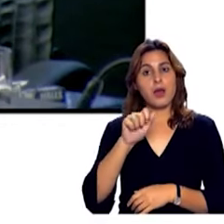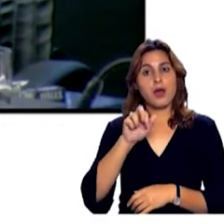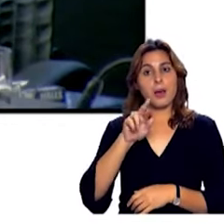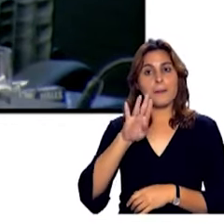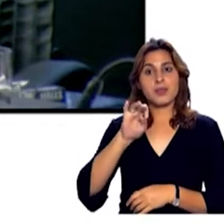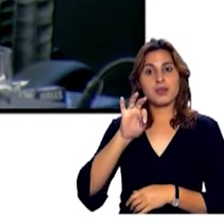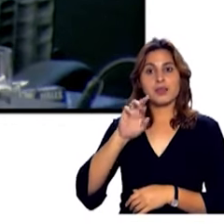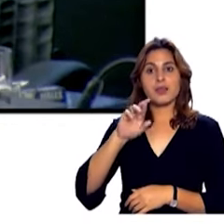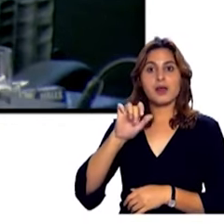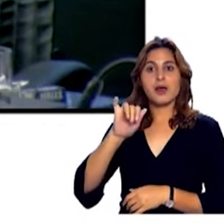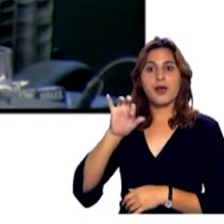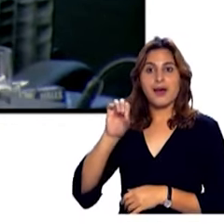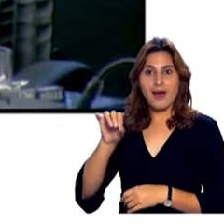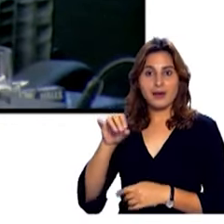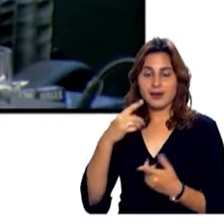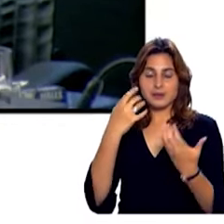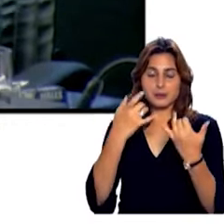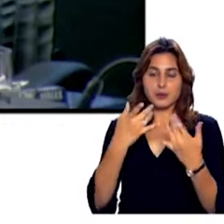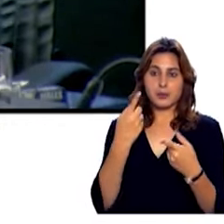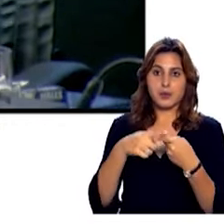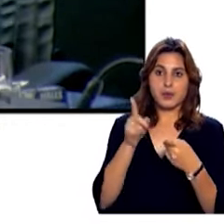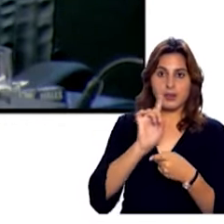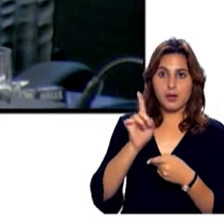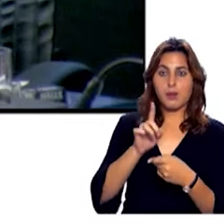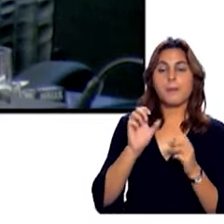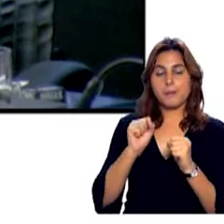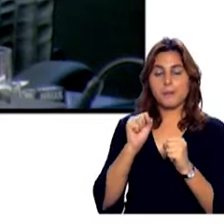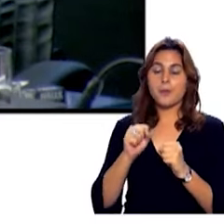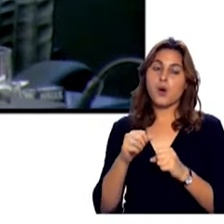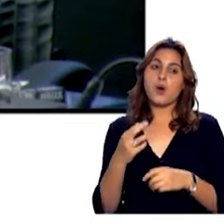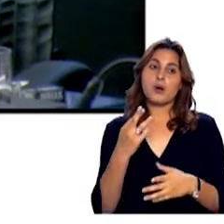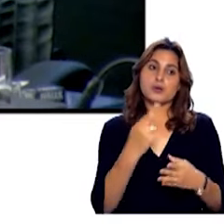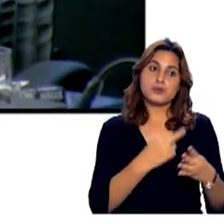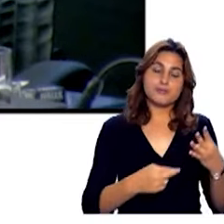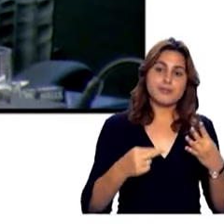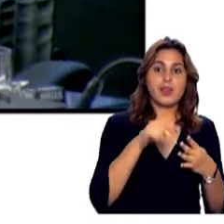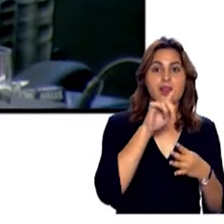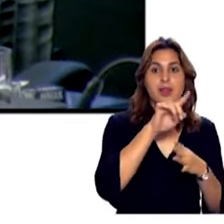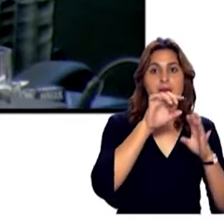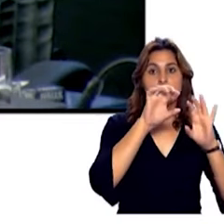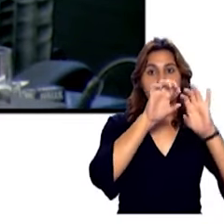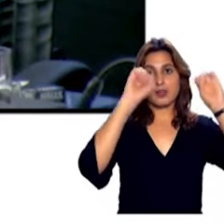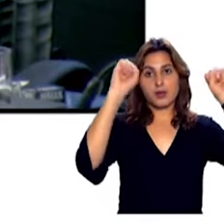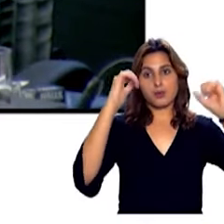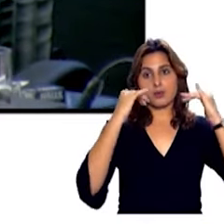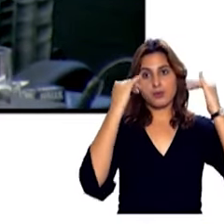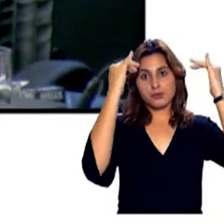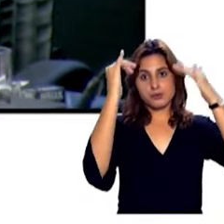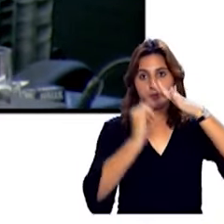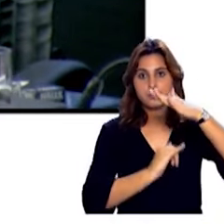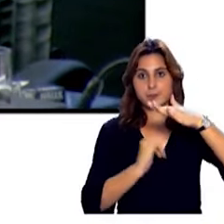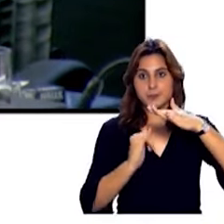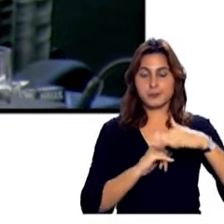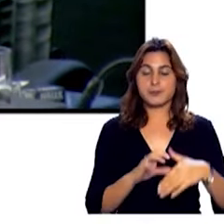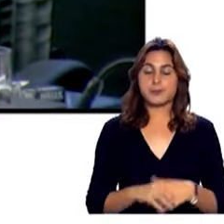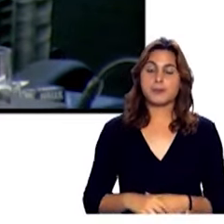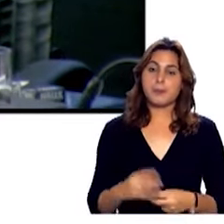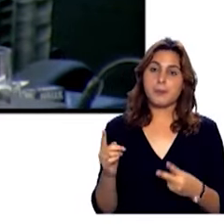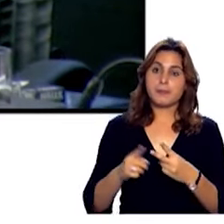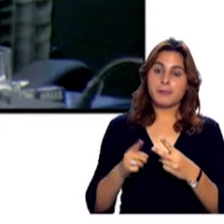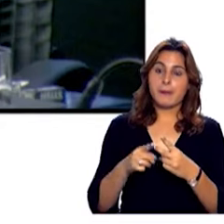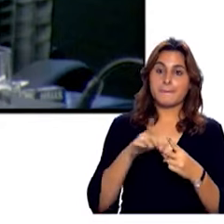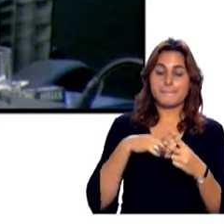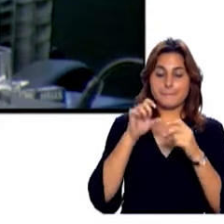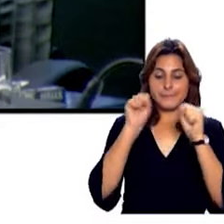luego tenemos el segundo sistema el segundo sistema es el de Las sentencias de apelación que resuelven asuntos con penas